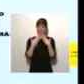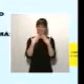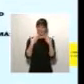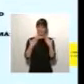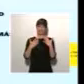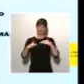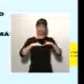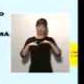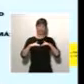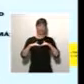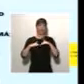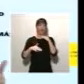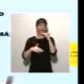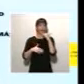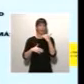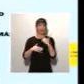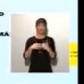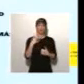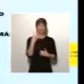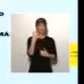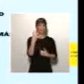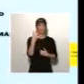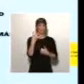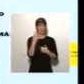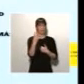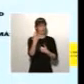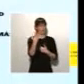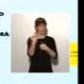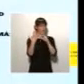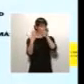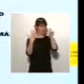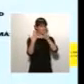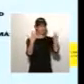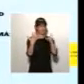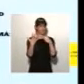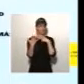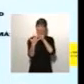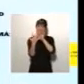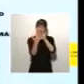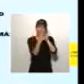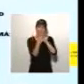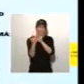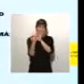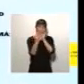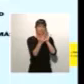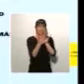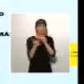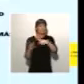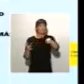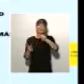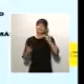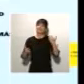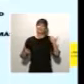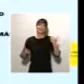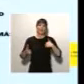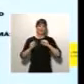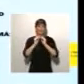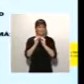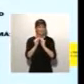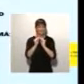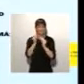empresas, y van a ser cinco enseguida, estamos en continuo contacto con las empresas que ya están produciendo y